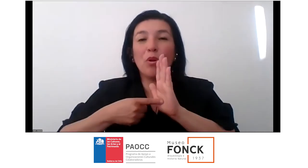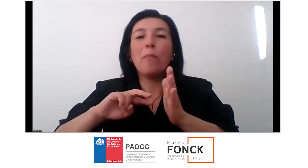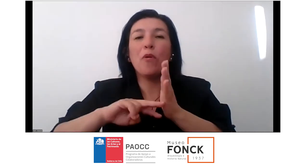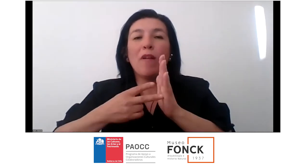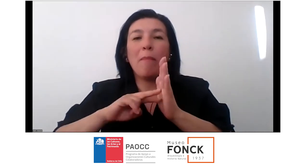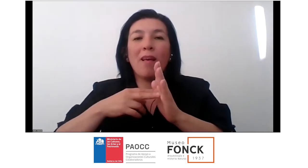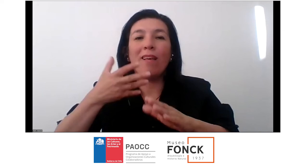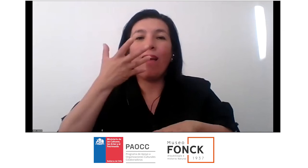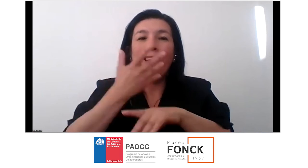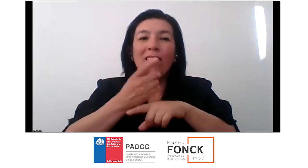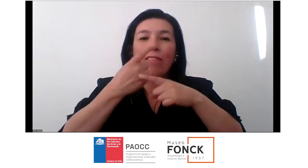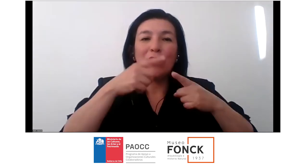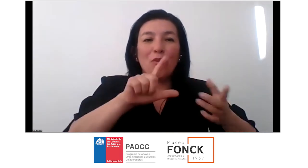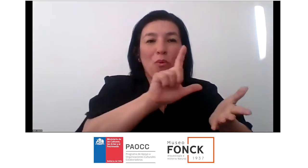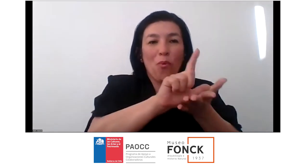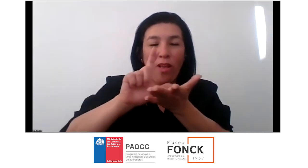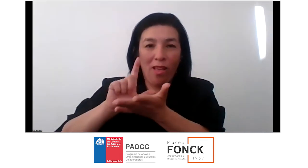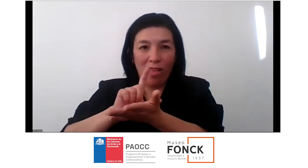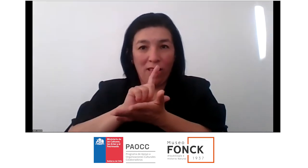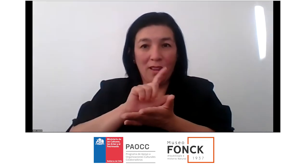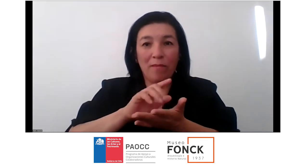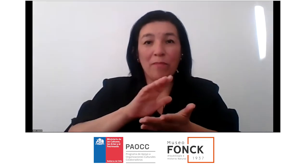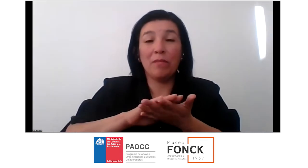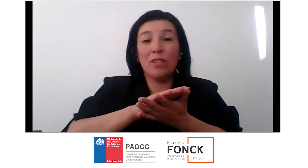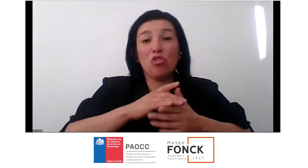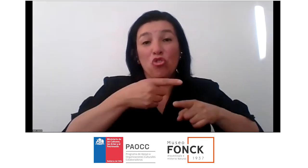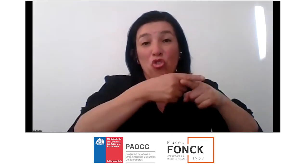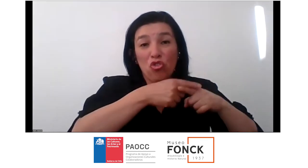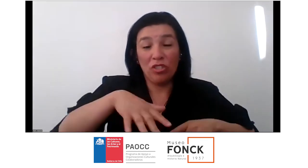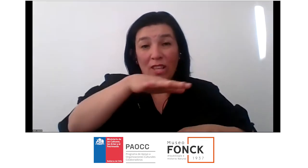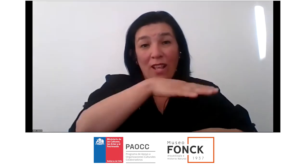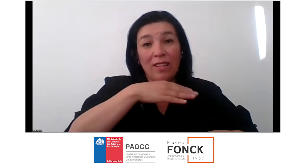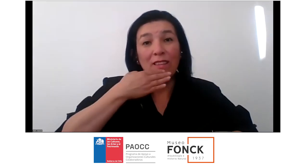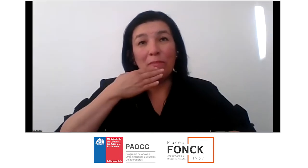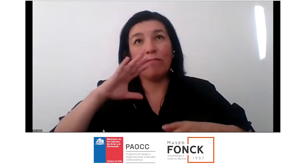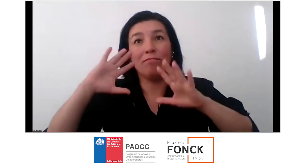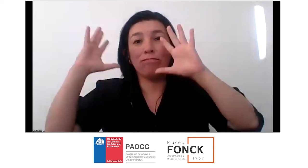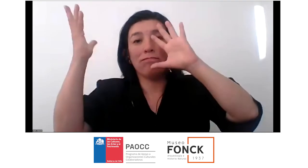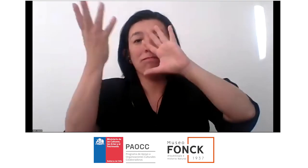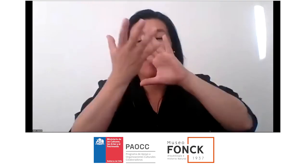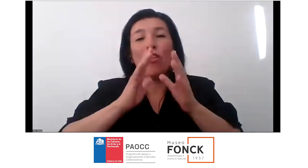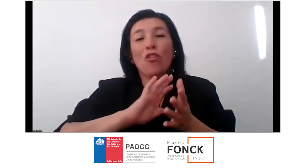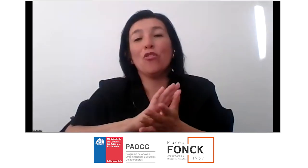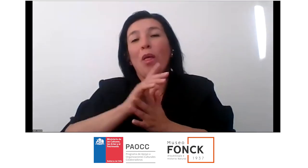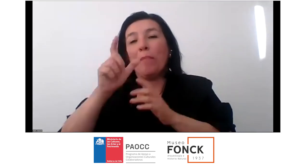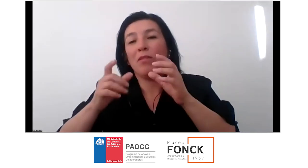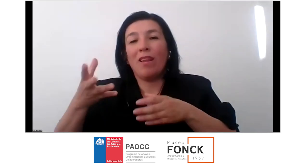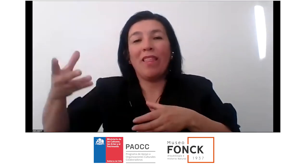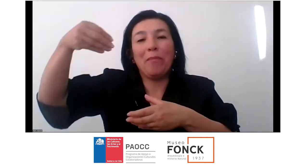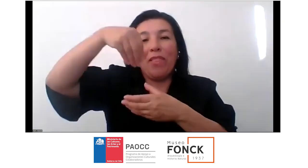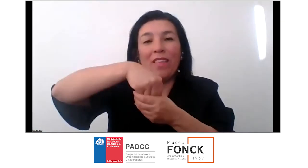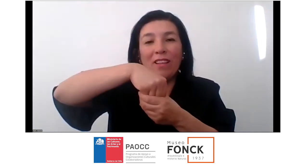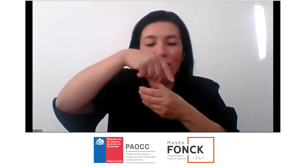en los territorios entre lo social y lo ambiental, ¿no? Estamos todos insertos dentro de